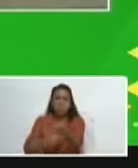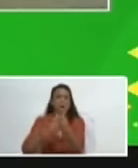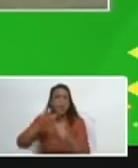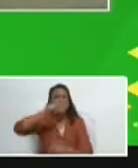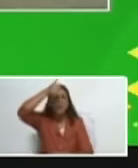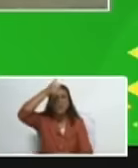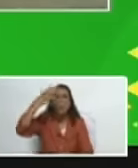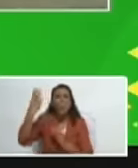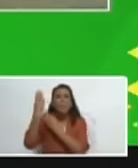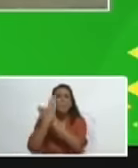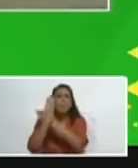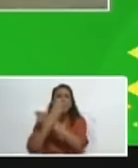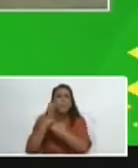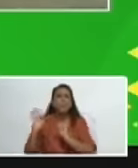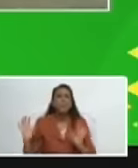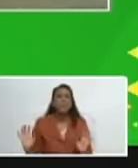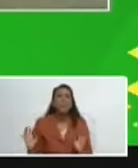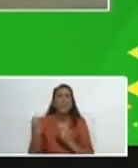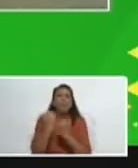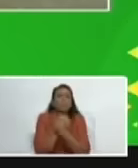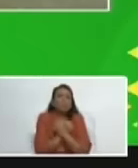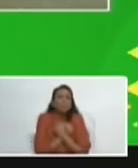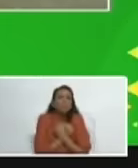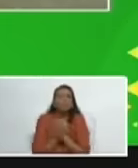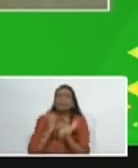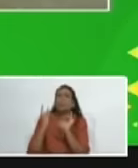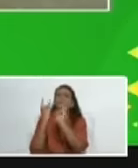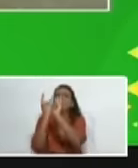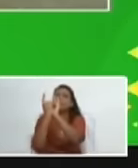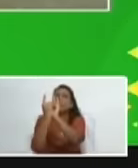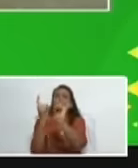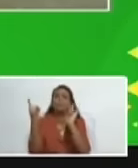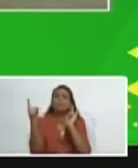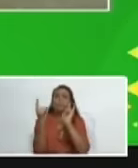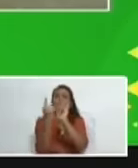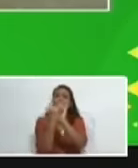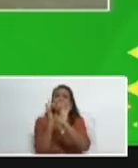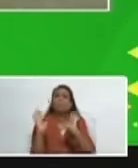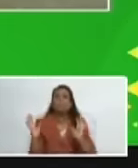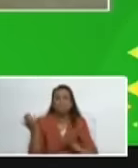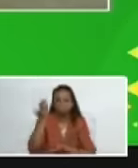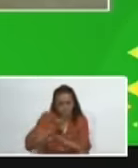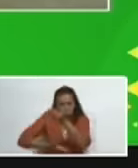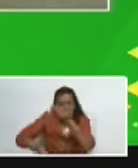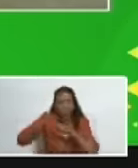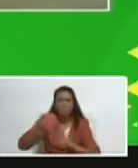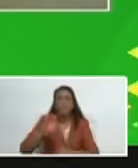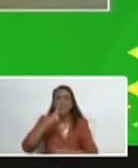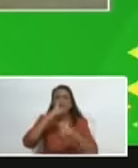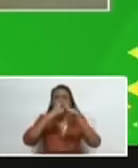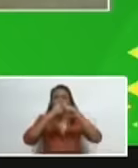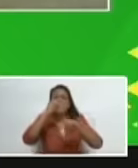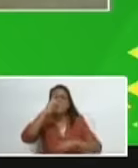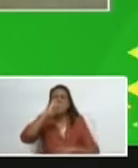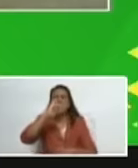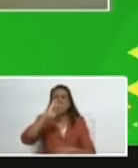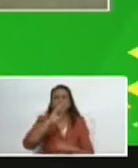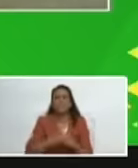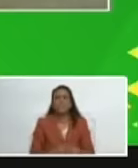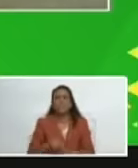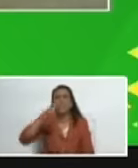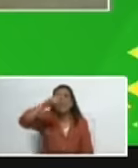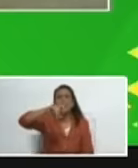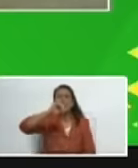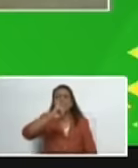y me protege y me quiere y yo lo quiero a él. Nos queremos, Xi Jinping y Nicolás Maduro, somos